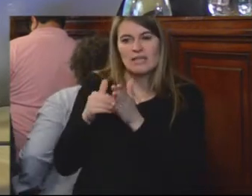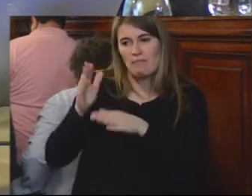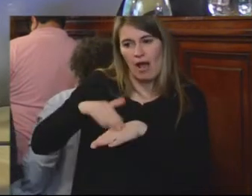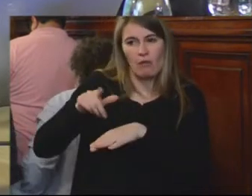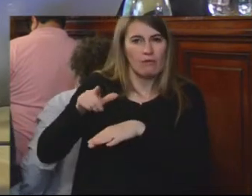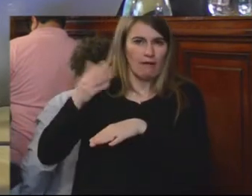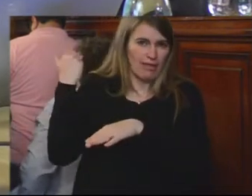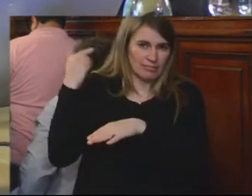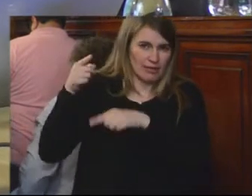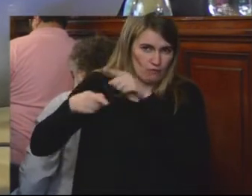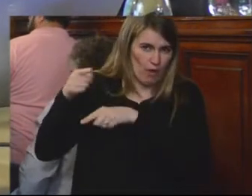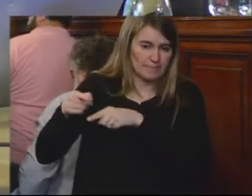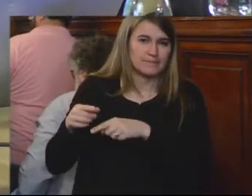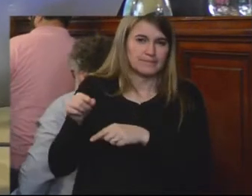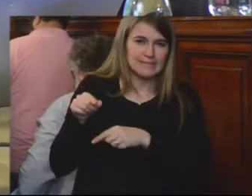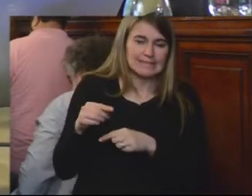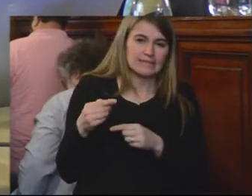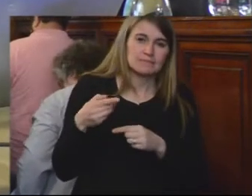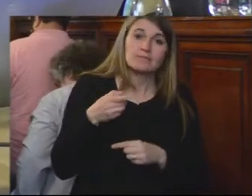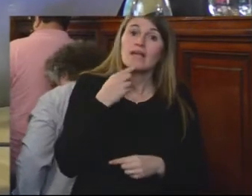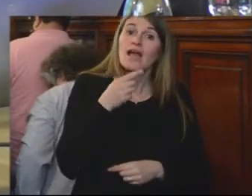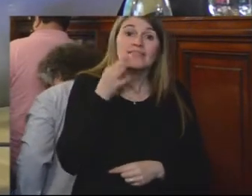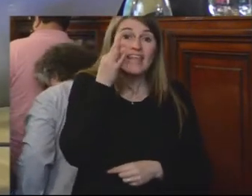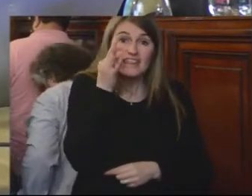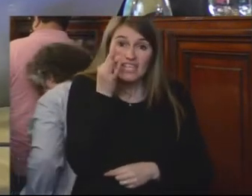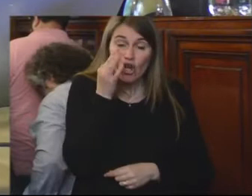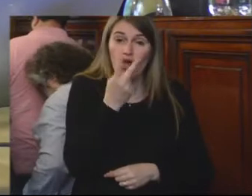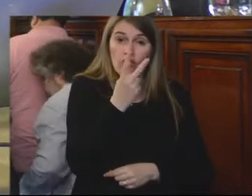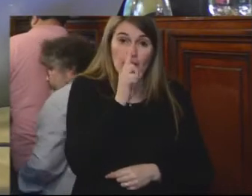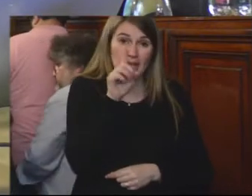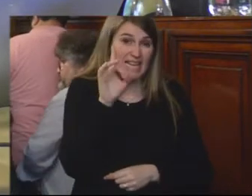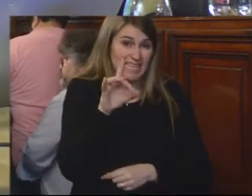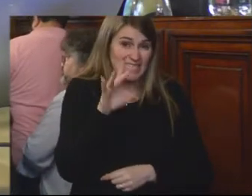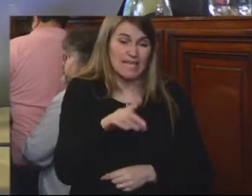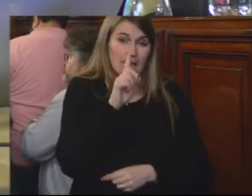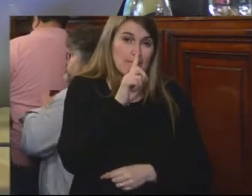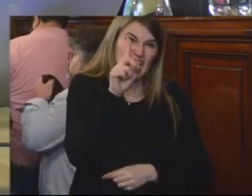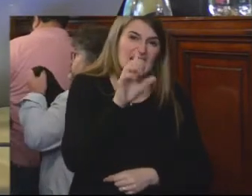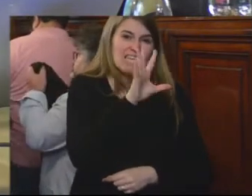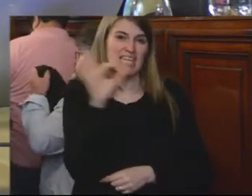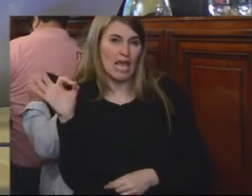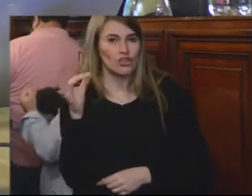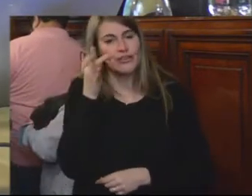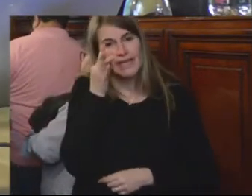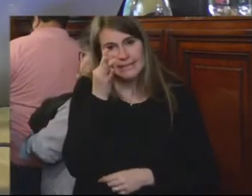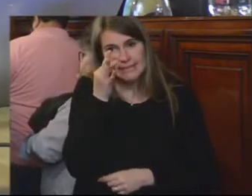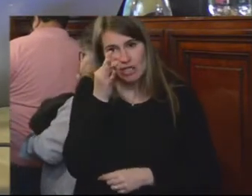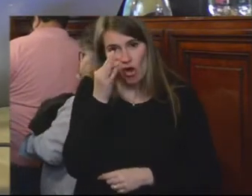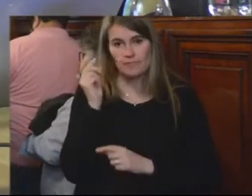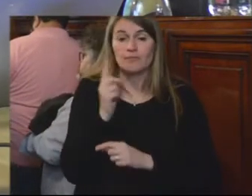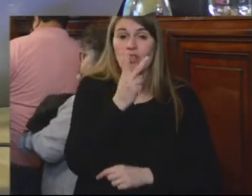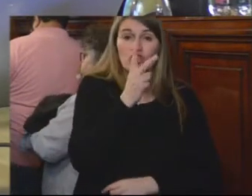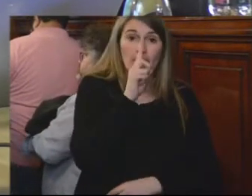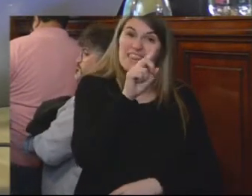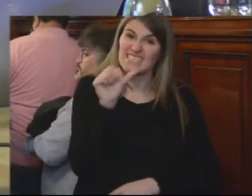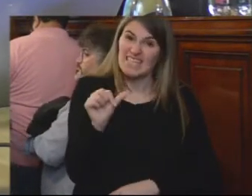se evaluaron testigos en 2015 se volverá 2500 pasando en el 2016 a dos